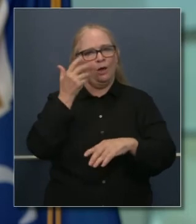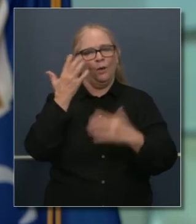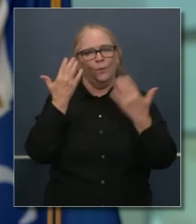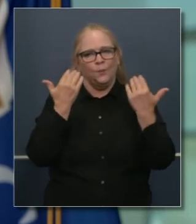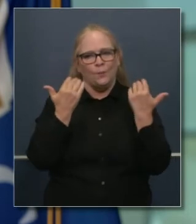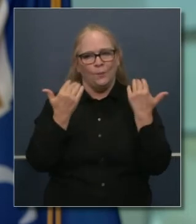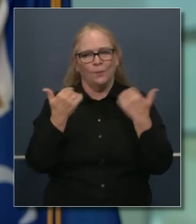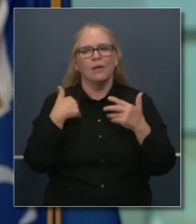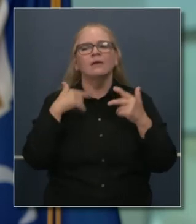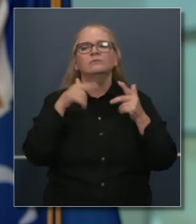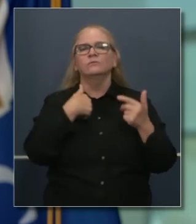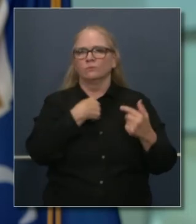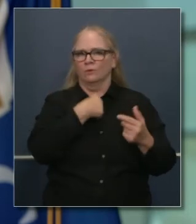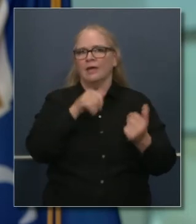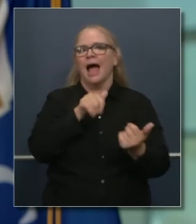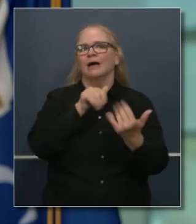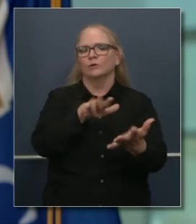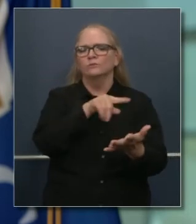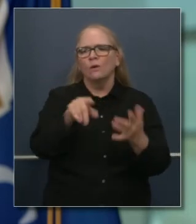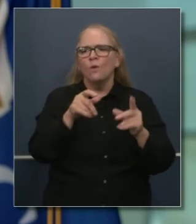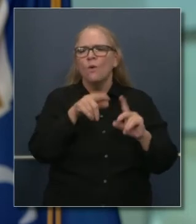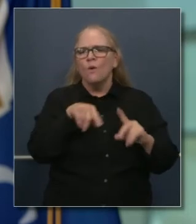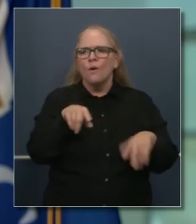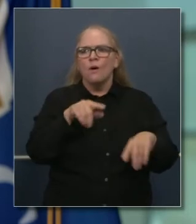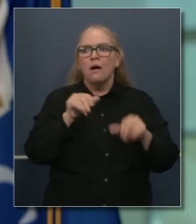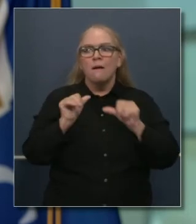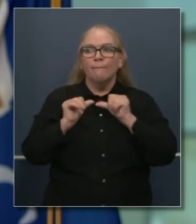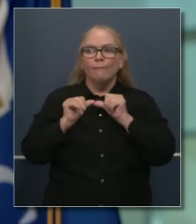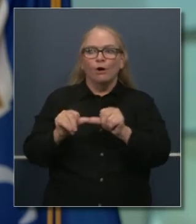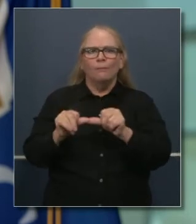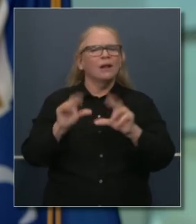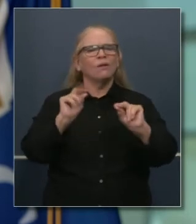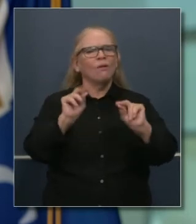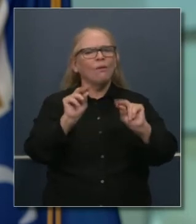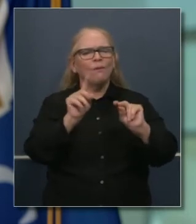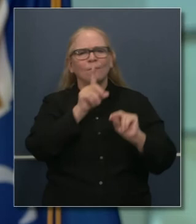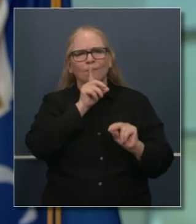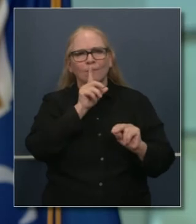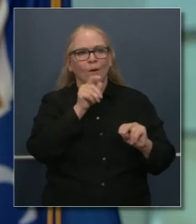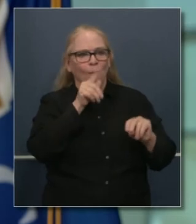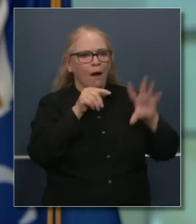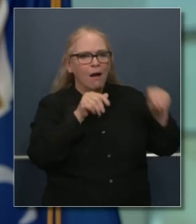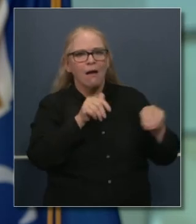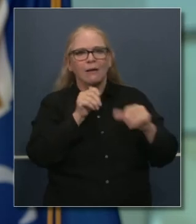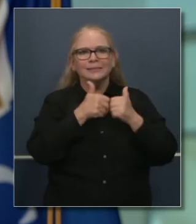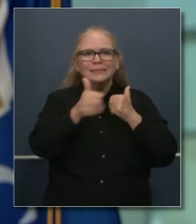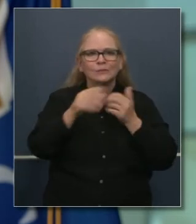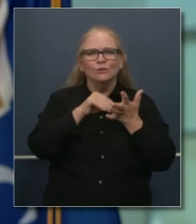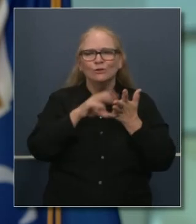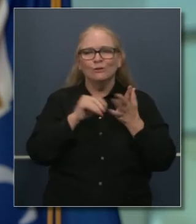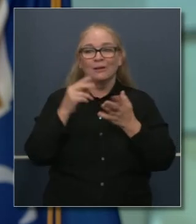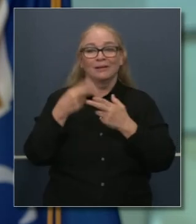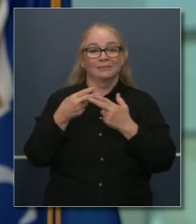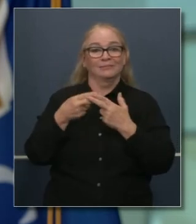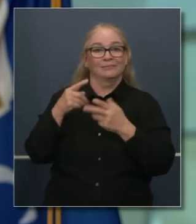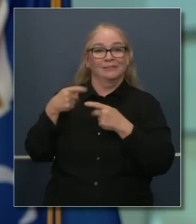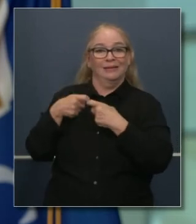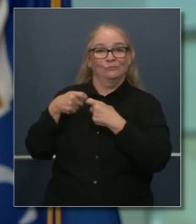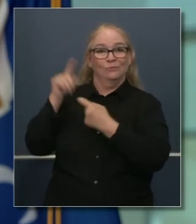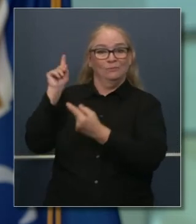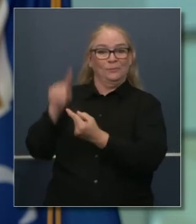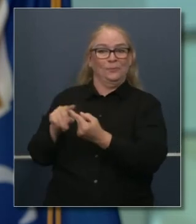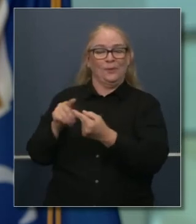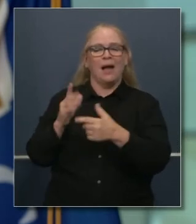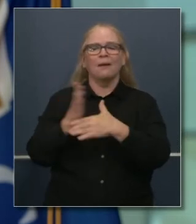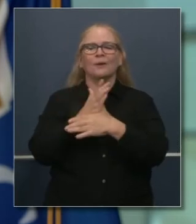esto considerablemente el reitero estas no son condiciones permanentes en la falta de energía probablemente ocurriría en esas horas